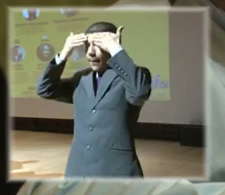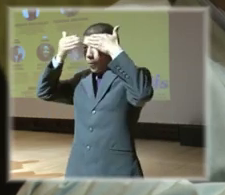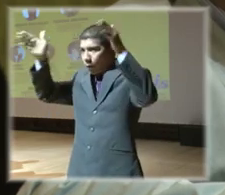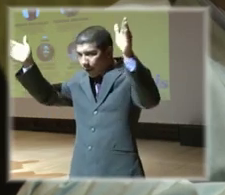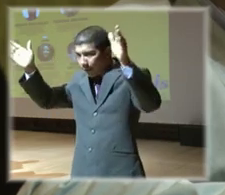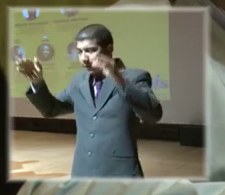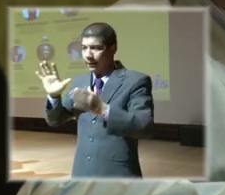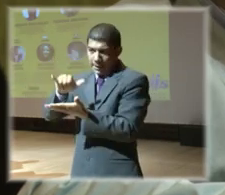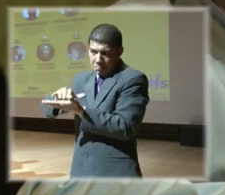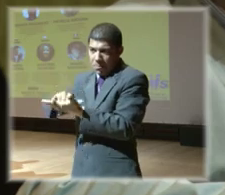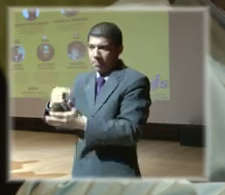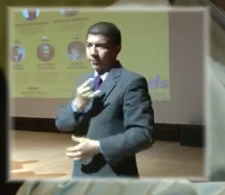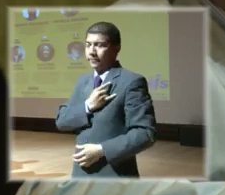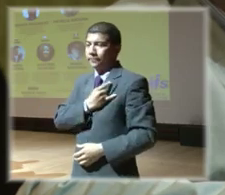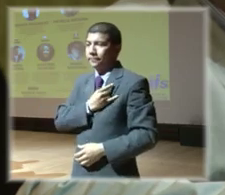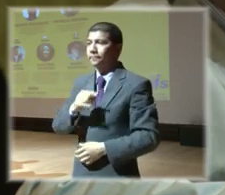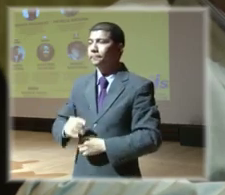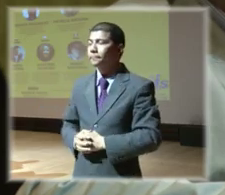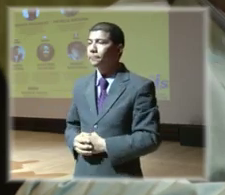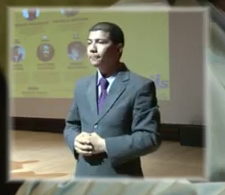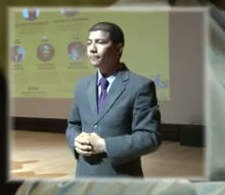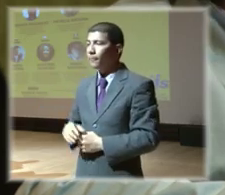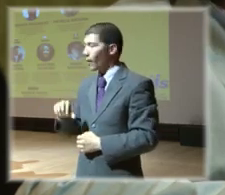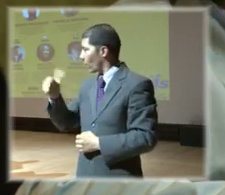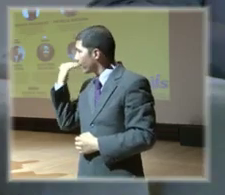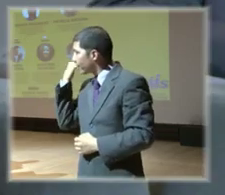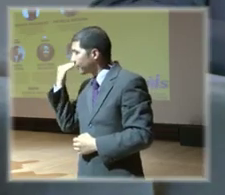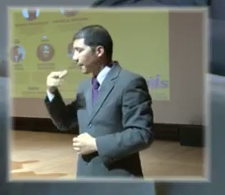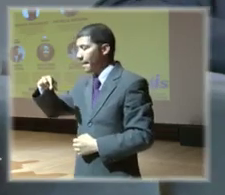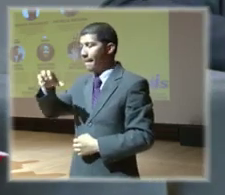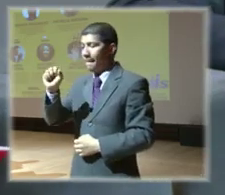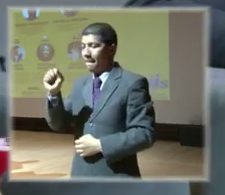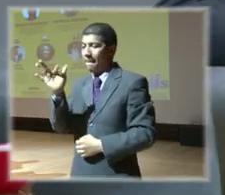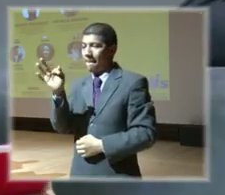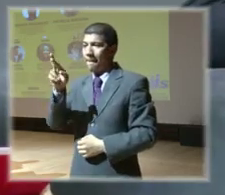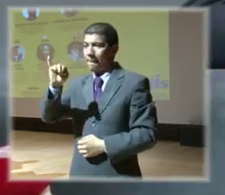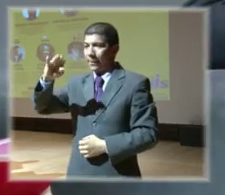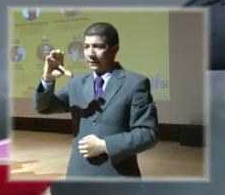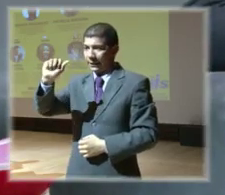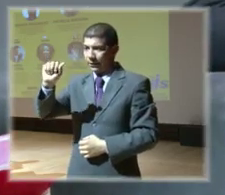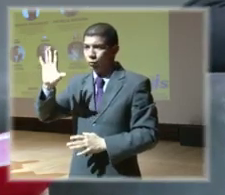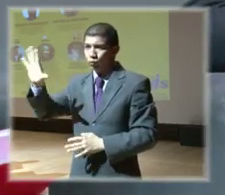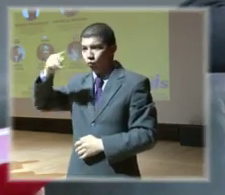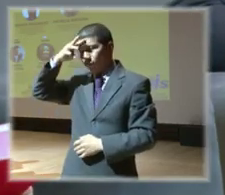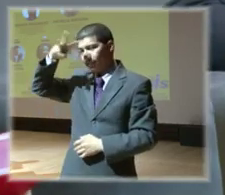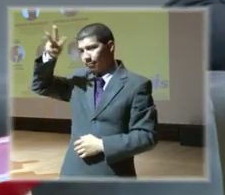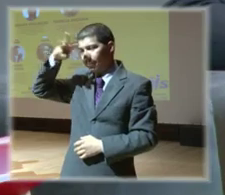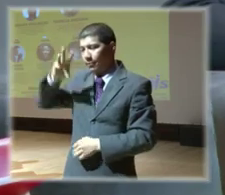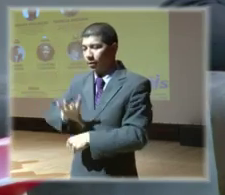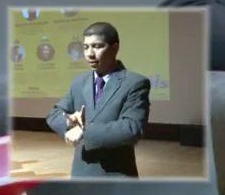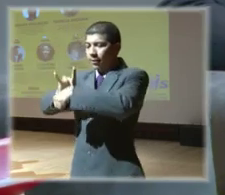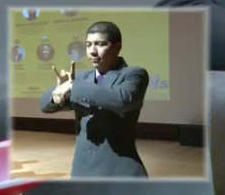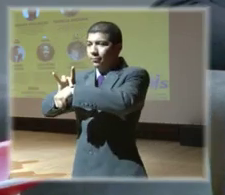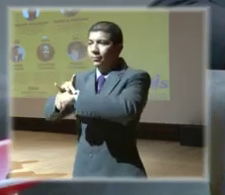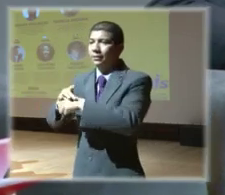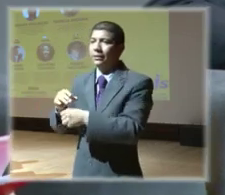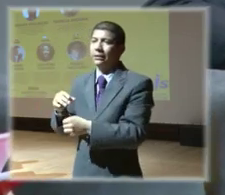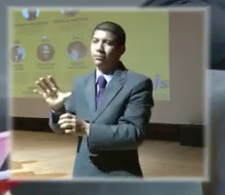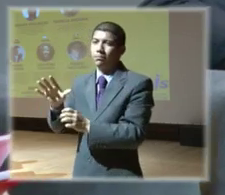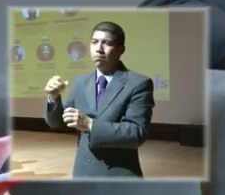universidad. Patricia Brogna, de México, es doctora y maestra en Ciencias Políticas y Sociales y